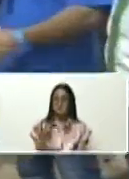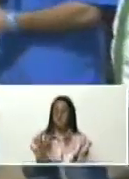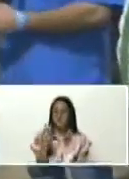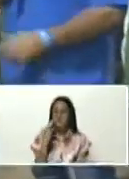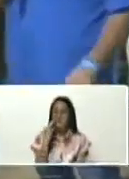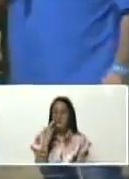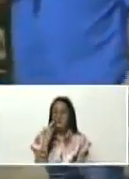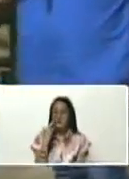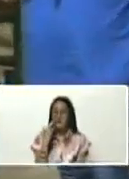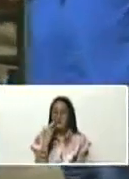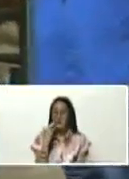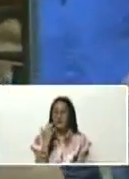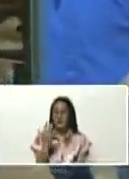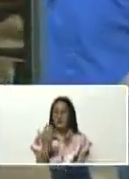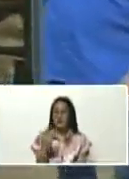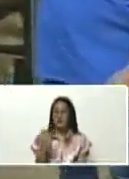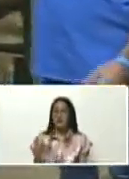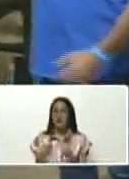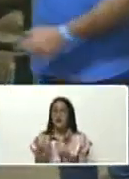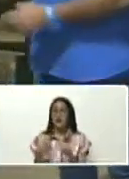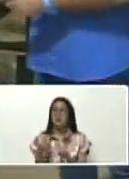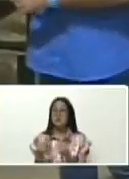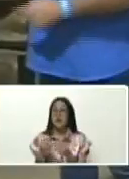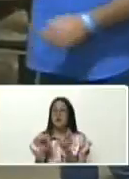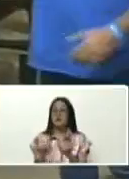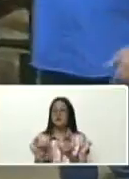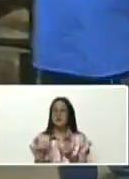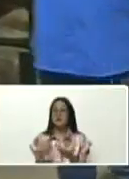va produciendo. Entonces, eso es